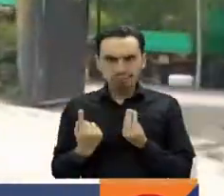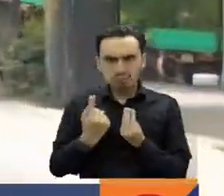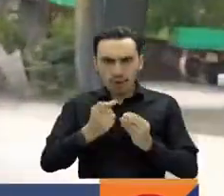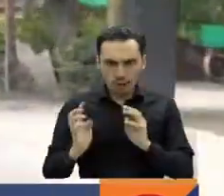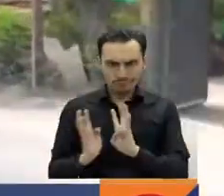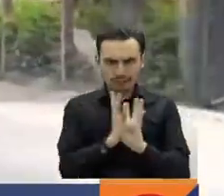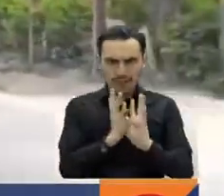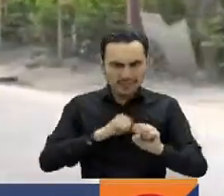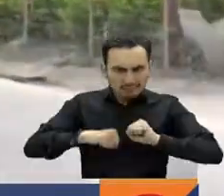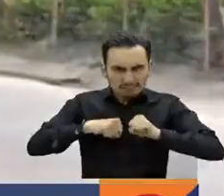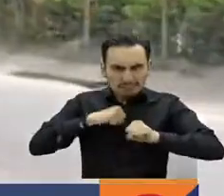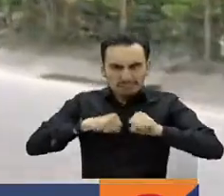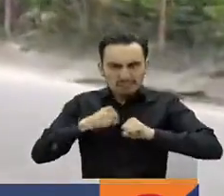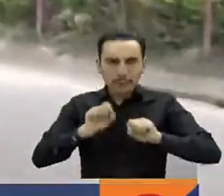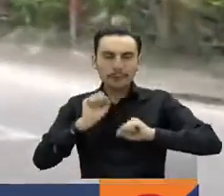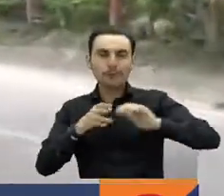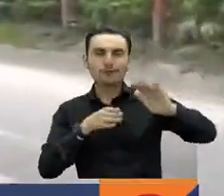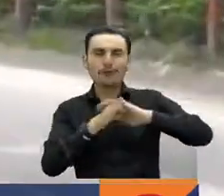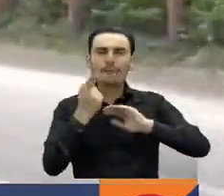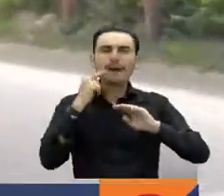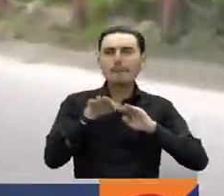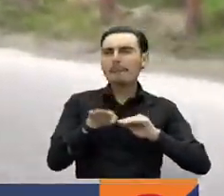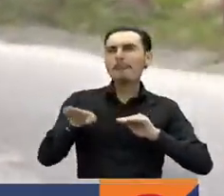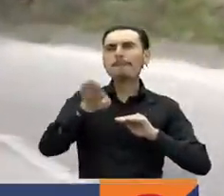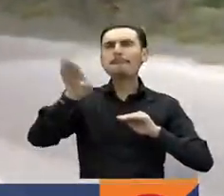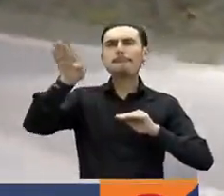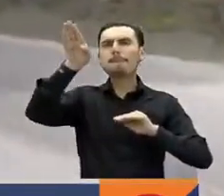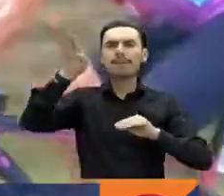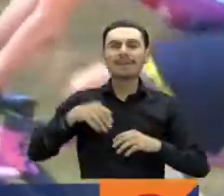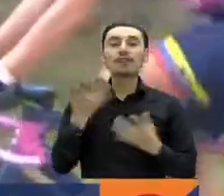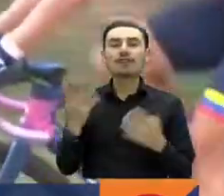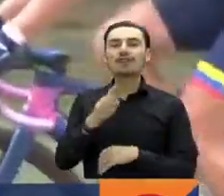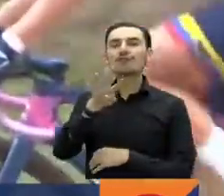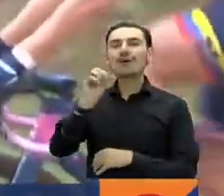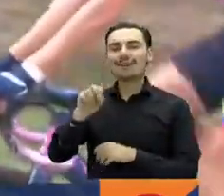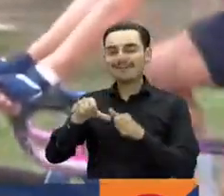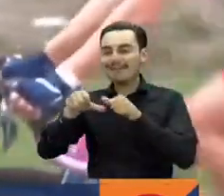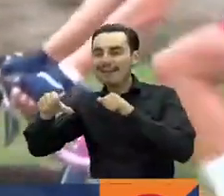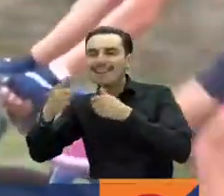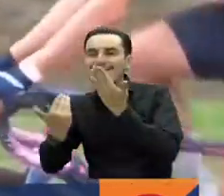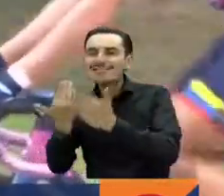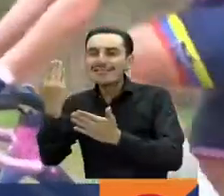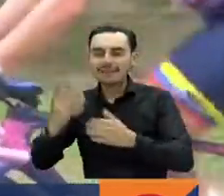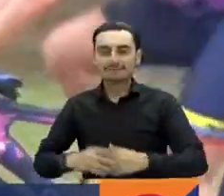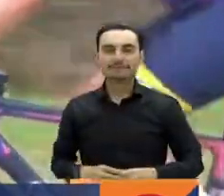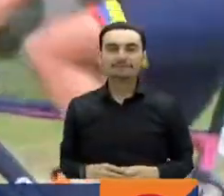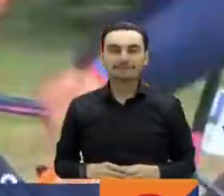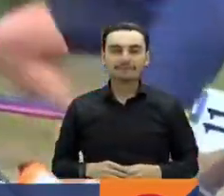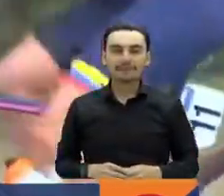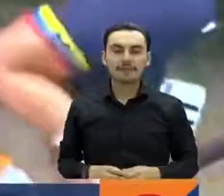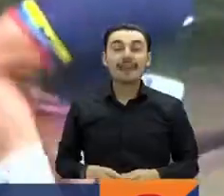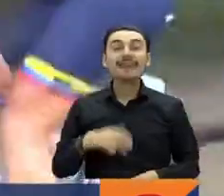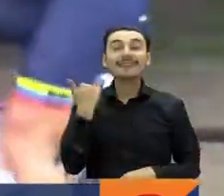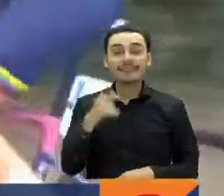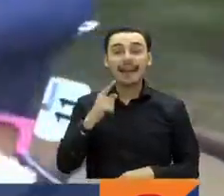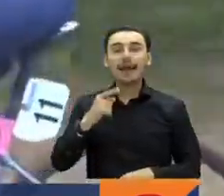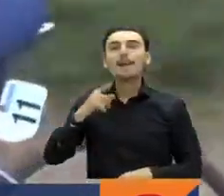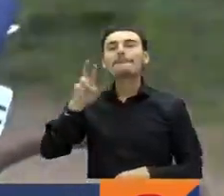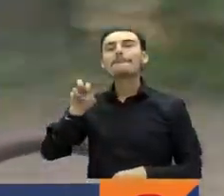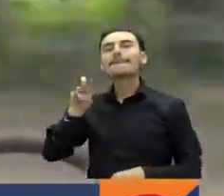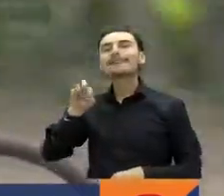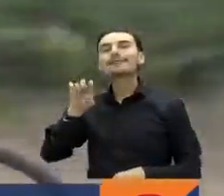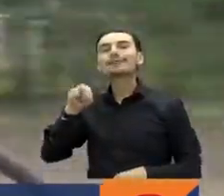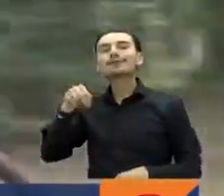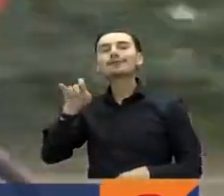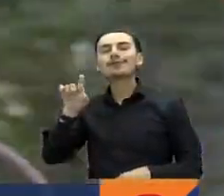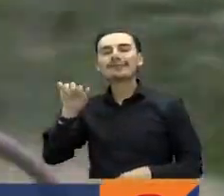al grupo de ataque en la subida más larga de la jornada a 40 kilómetros de la meta. Peñuela, por su parte, se llevó a rueda